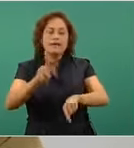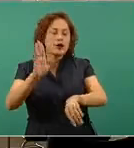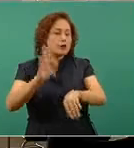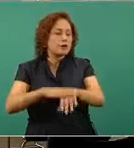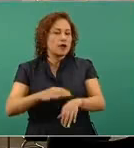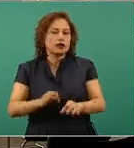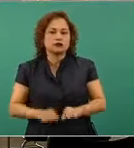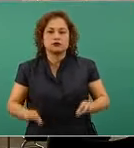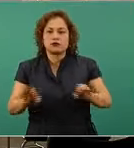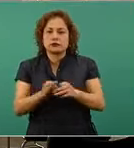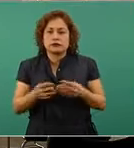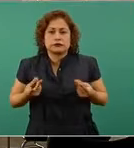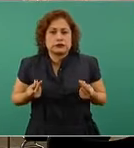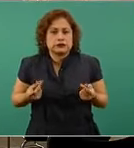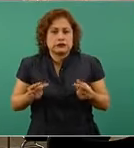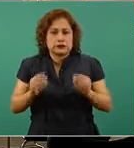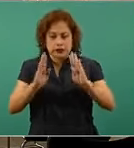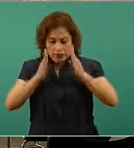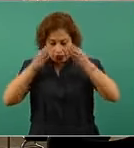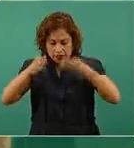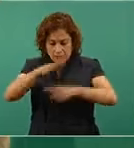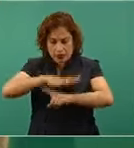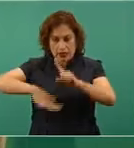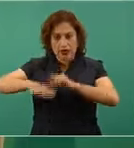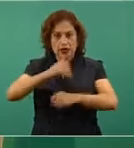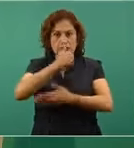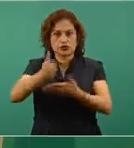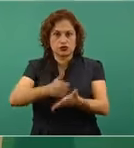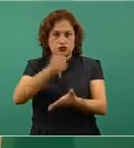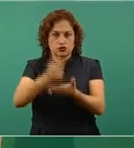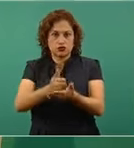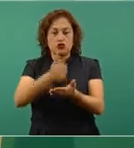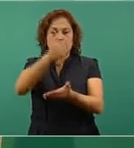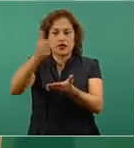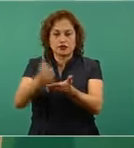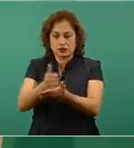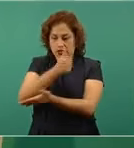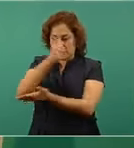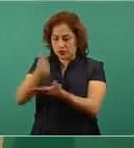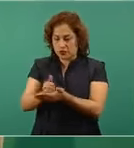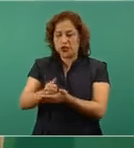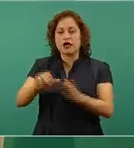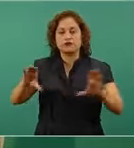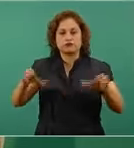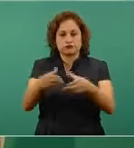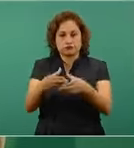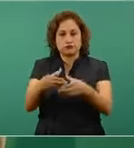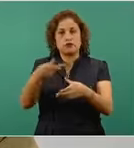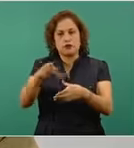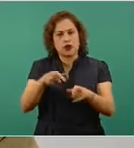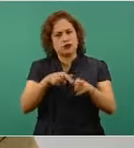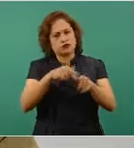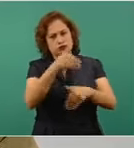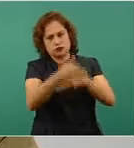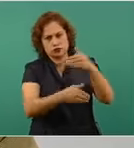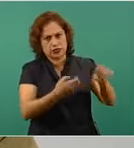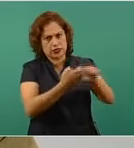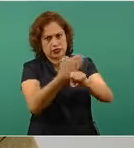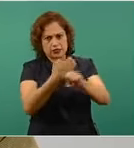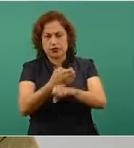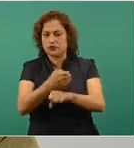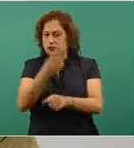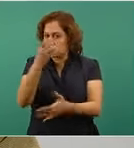una mayor velocidad, pero sin parar lo que está pasando en las otras entidades federativas, pero en los adultos